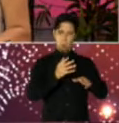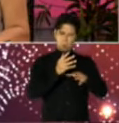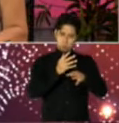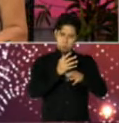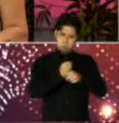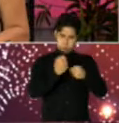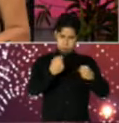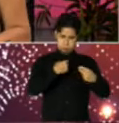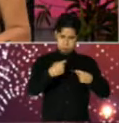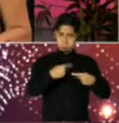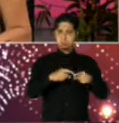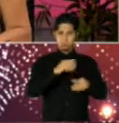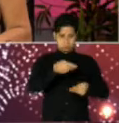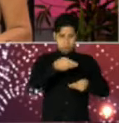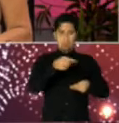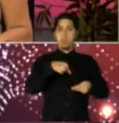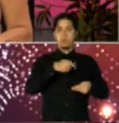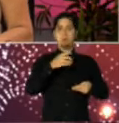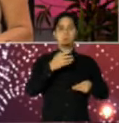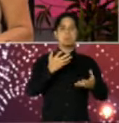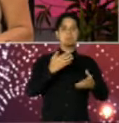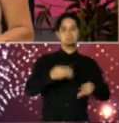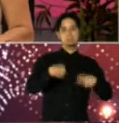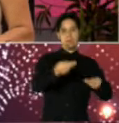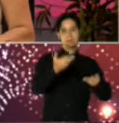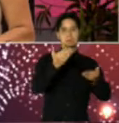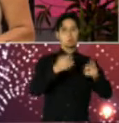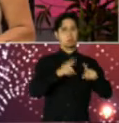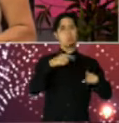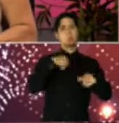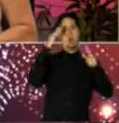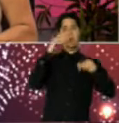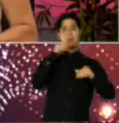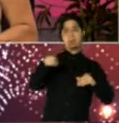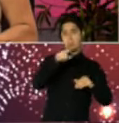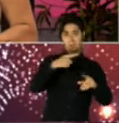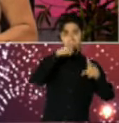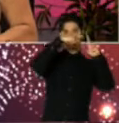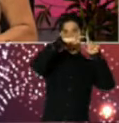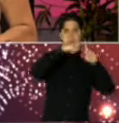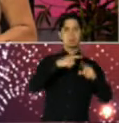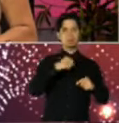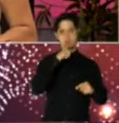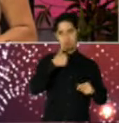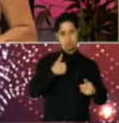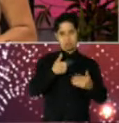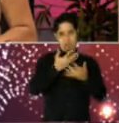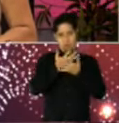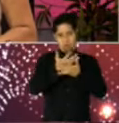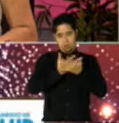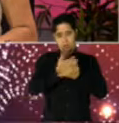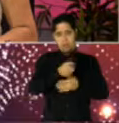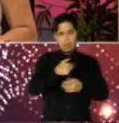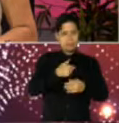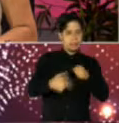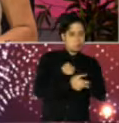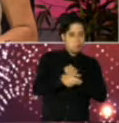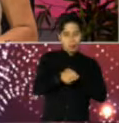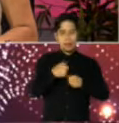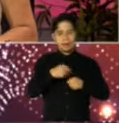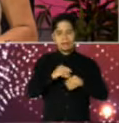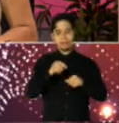servicios. Yo entiendo que quizás lo hacen en la gran mayoría con buena voluntad. Yo no tengo un screening en el teléfono que me dice, este es pillo, este no lo